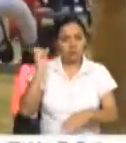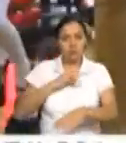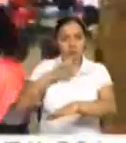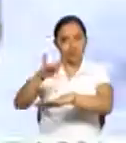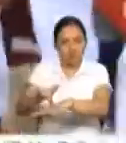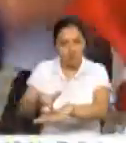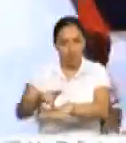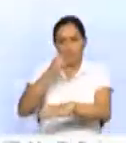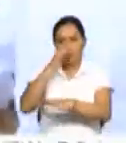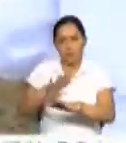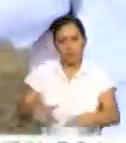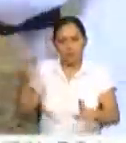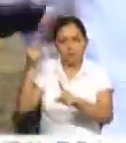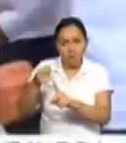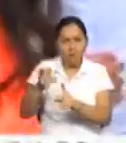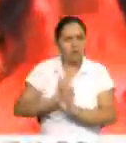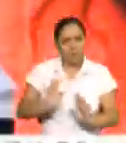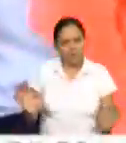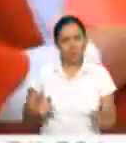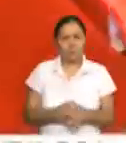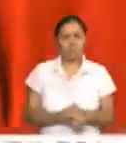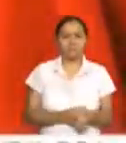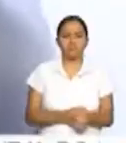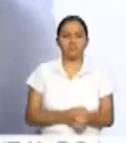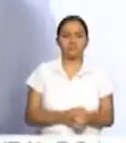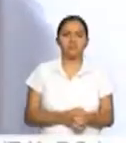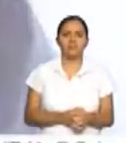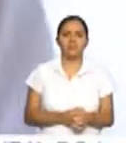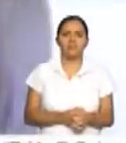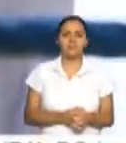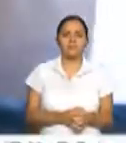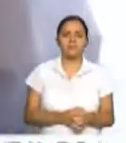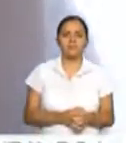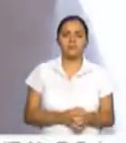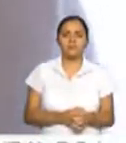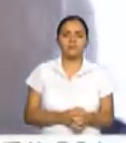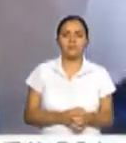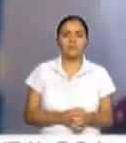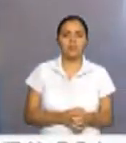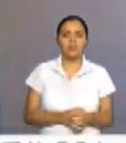integridad nunca sea violentada. Caterina Morejón, Noticiero Ciudadano.